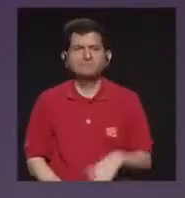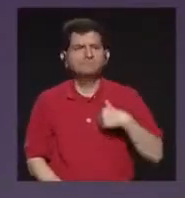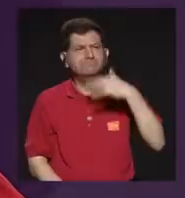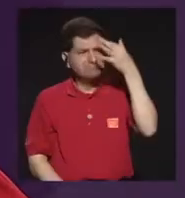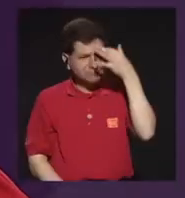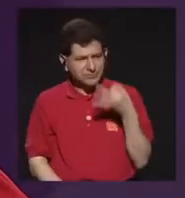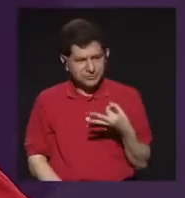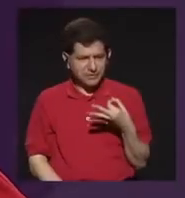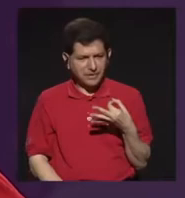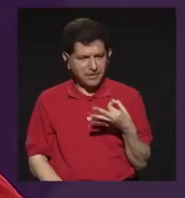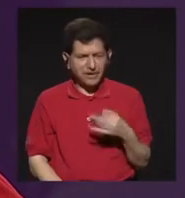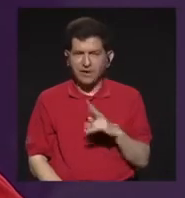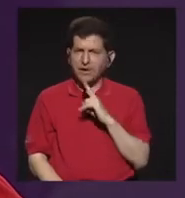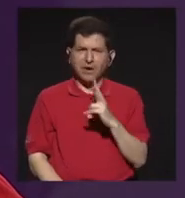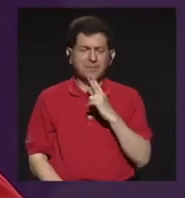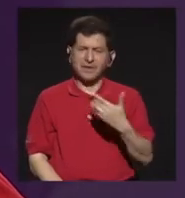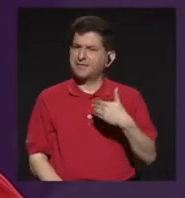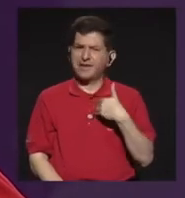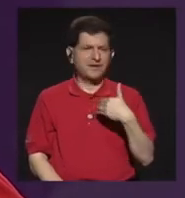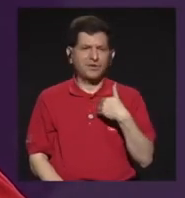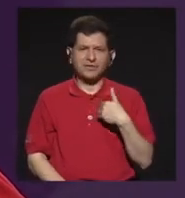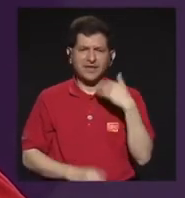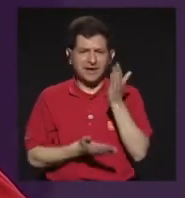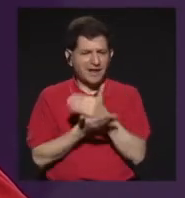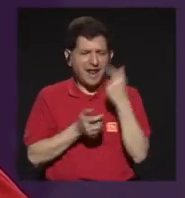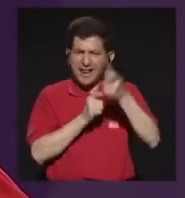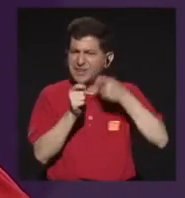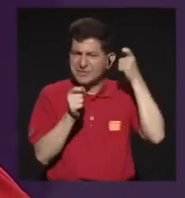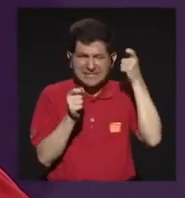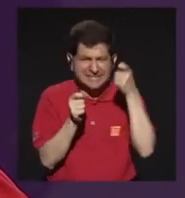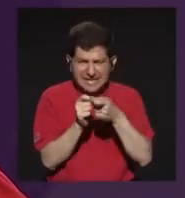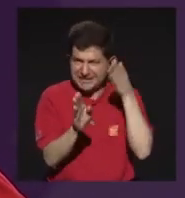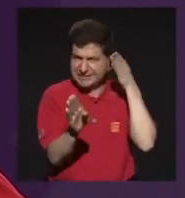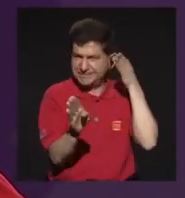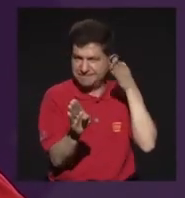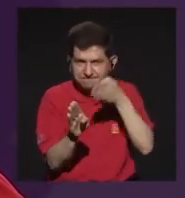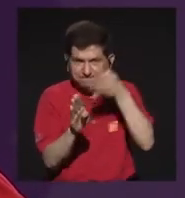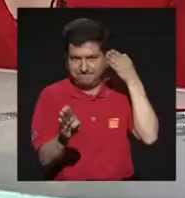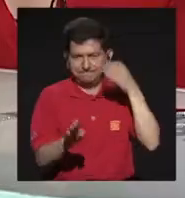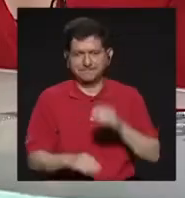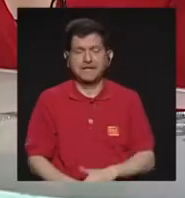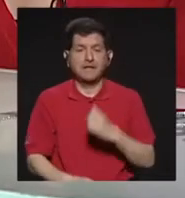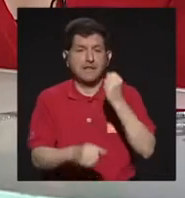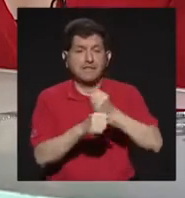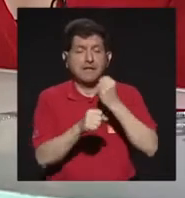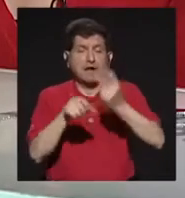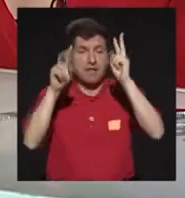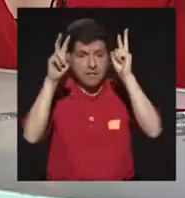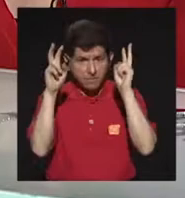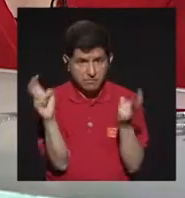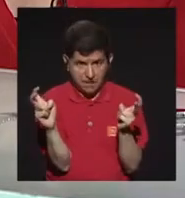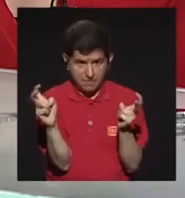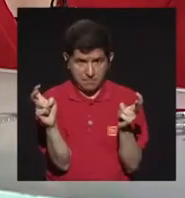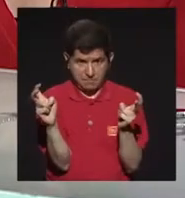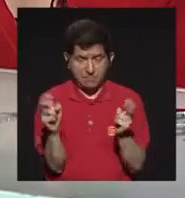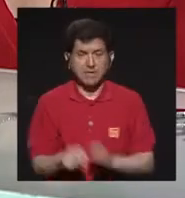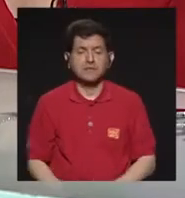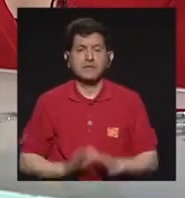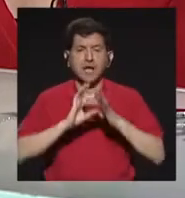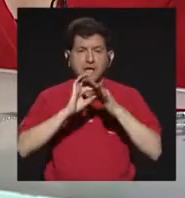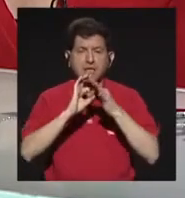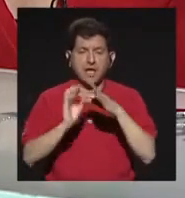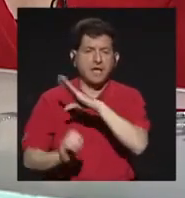no, en realidad no contamos con algo específicamente para trabajar el tema de